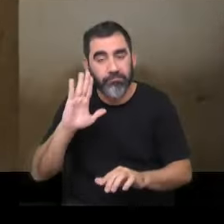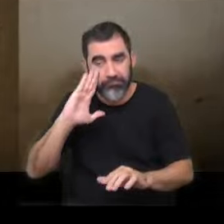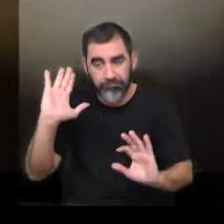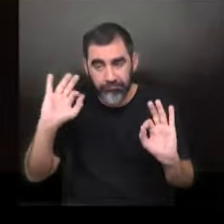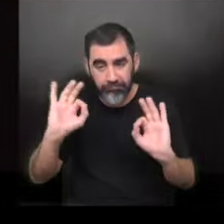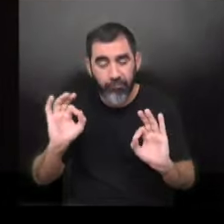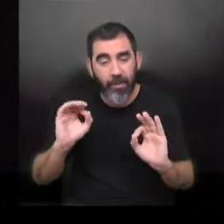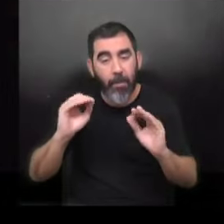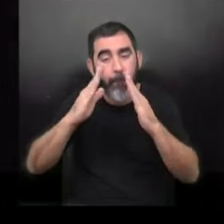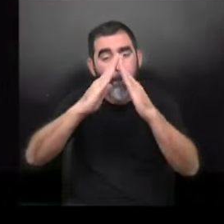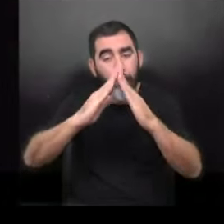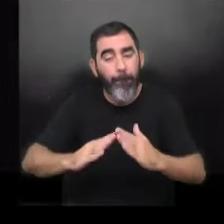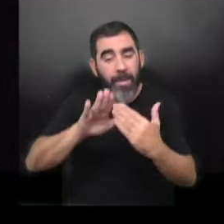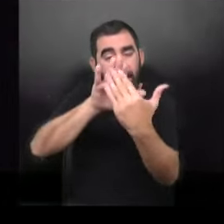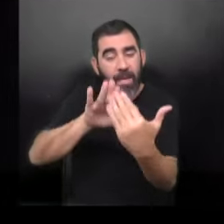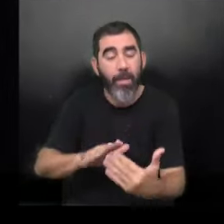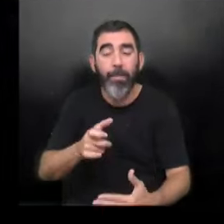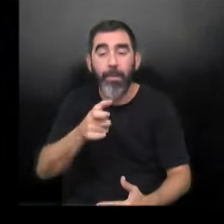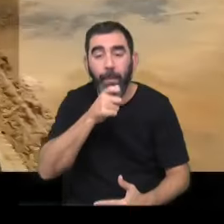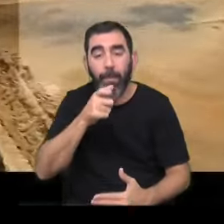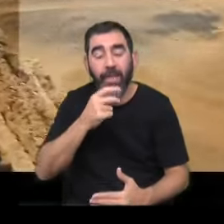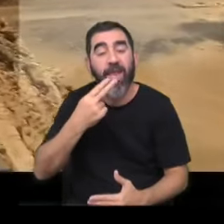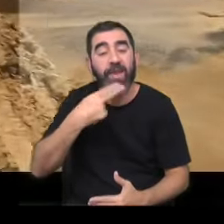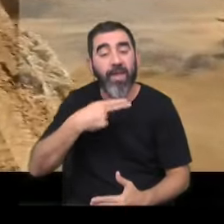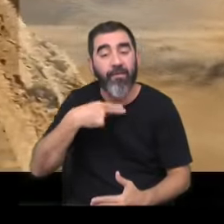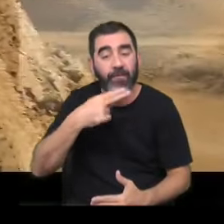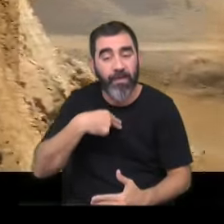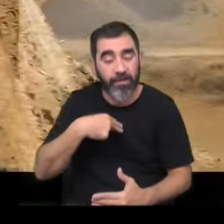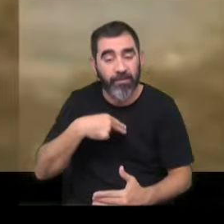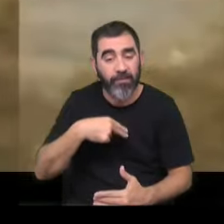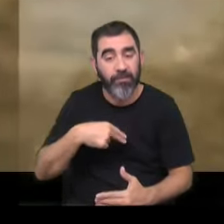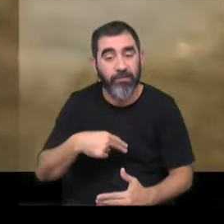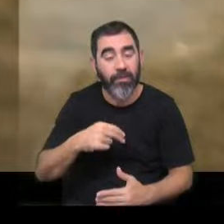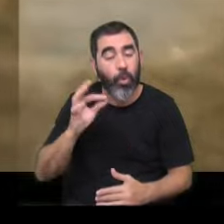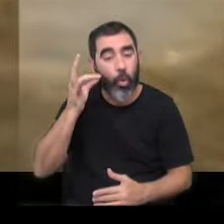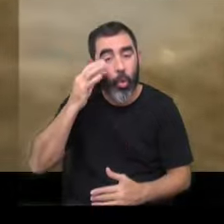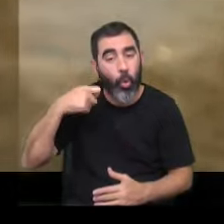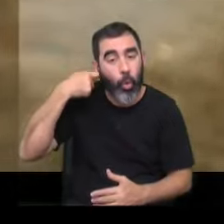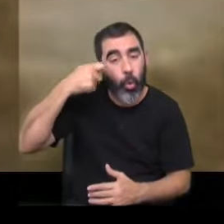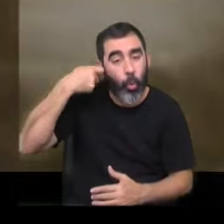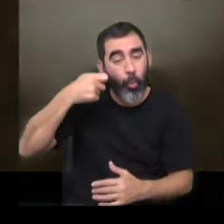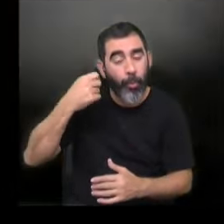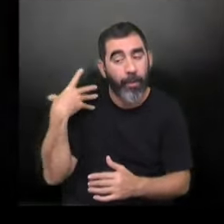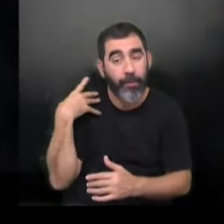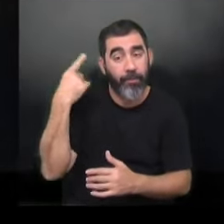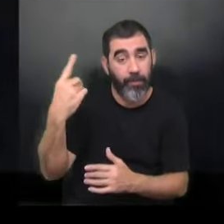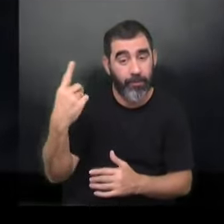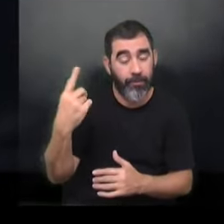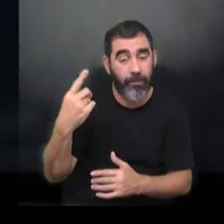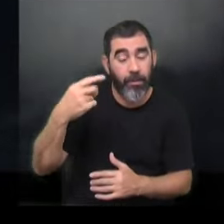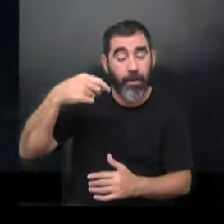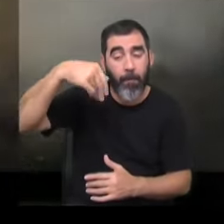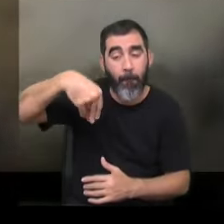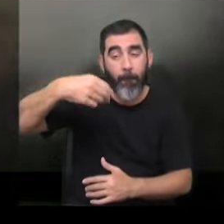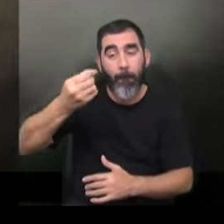La Pirámide de Piedra. Esto está en Netflix. Estamos hablando de un documental dirigido por Mark